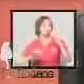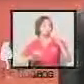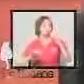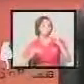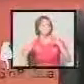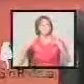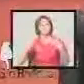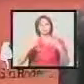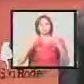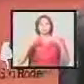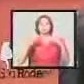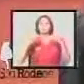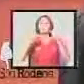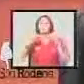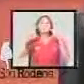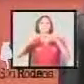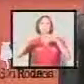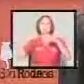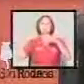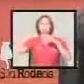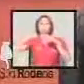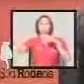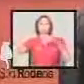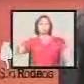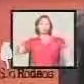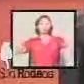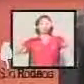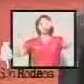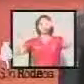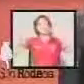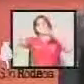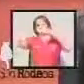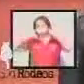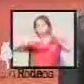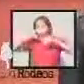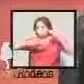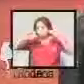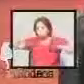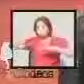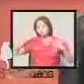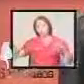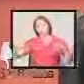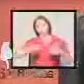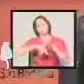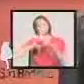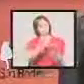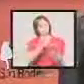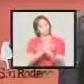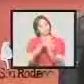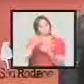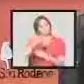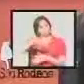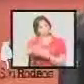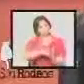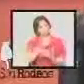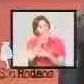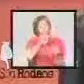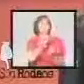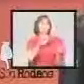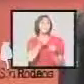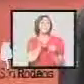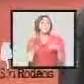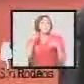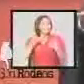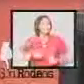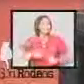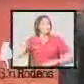vivienda horizontal, ¿verdad? Entonces, ahí hay opciones, hemos estado financiando proyectos de este tipo también, pero también